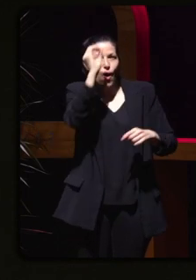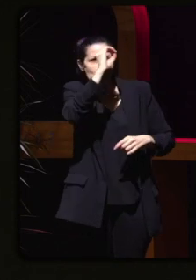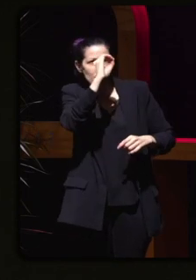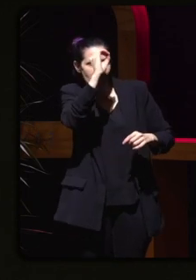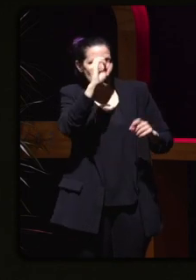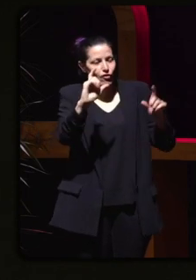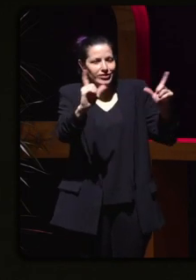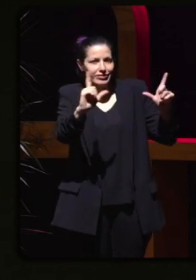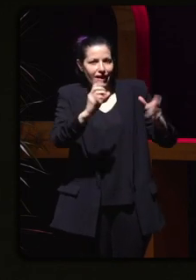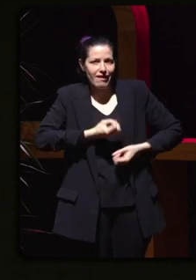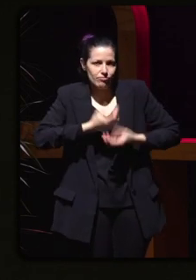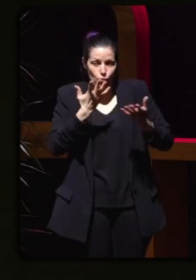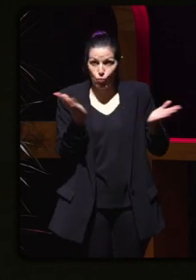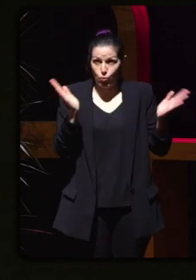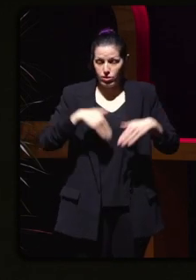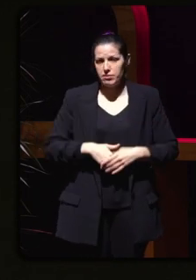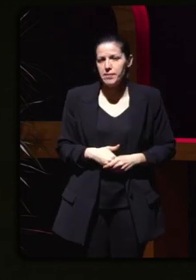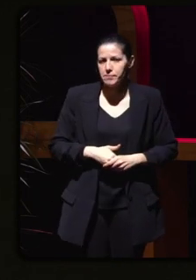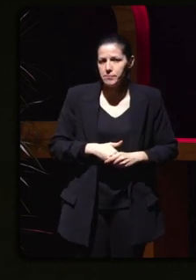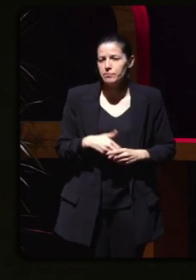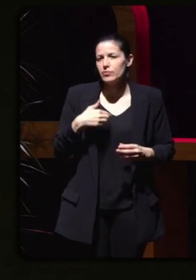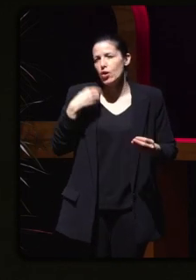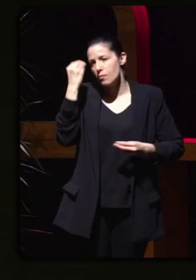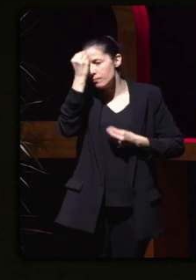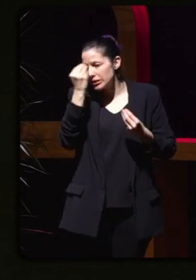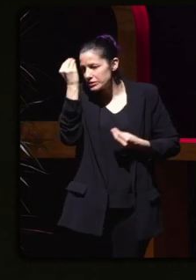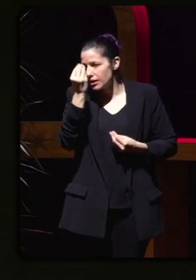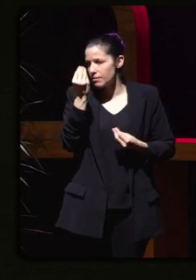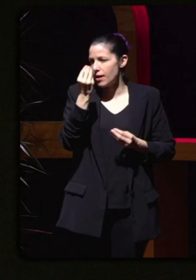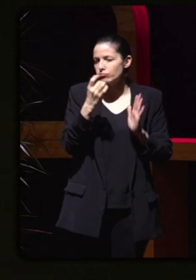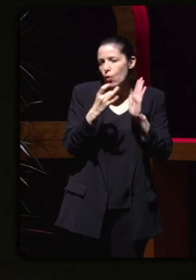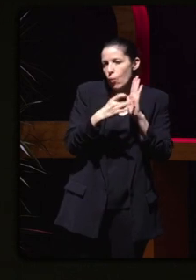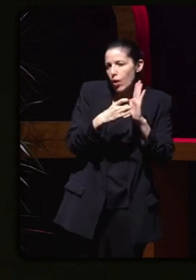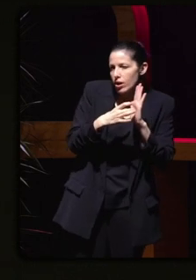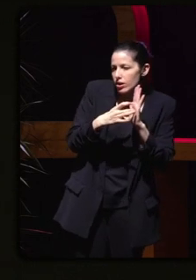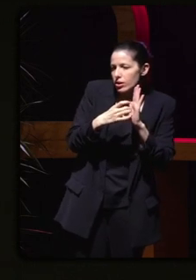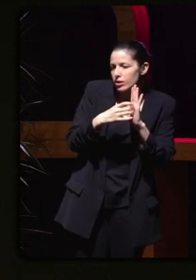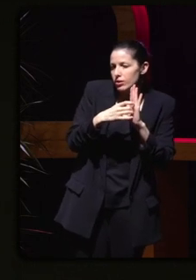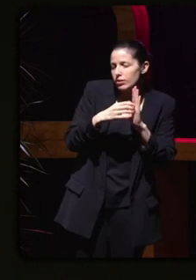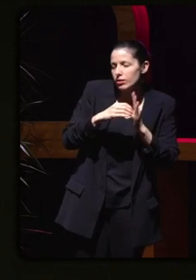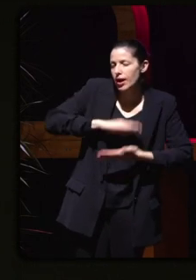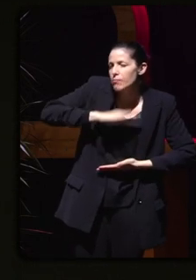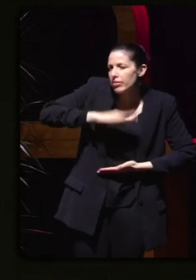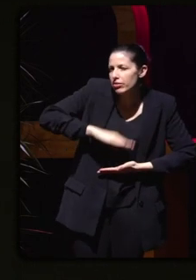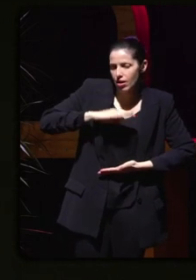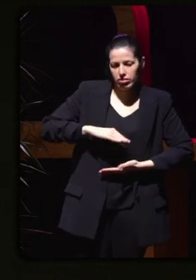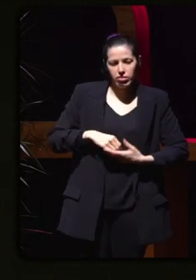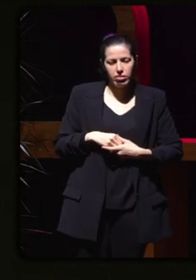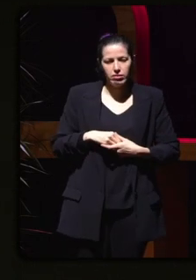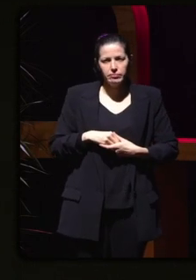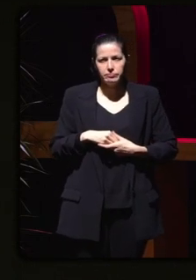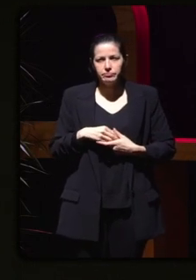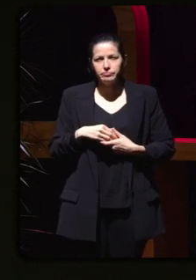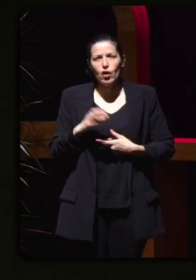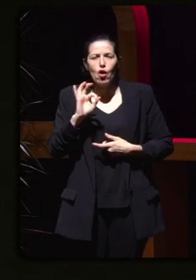pero yo pensaba que serían las cualidades que yo consideraría o que yo considero en la gente a la que yo admiro y Yo